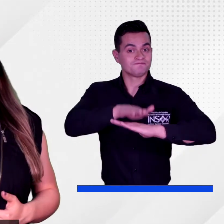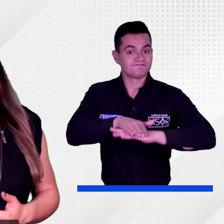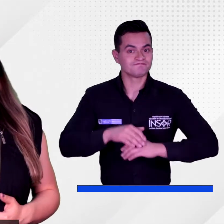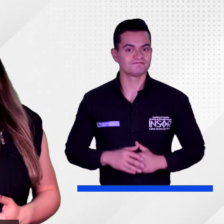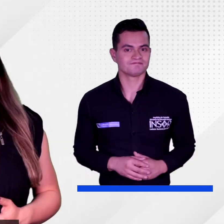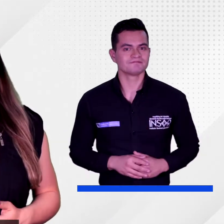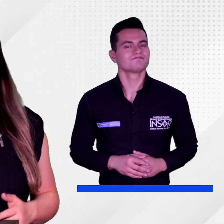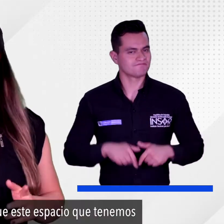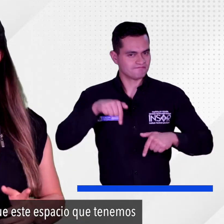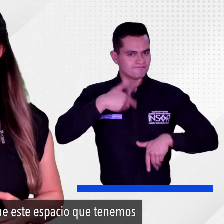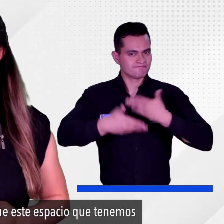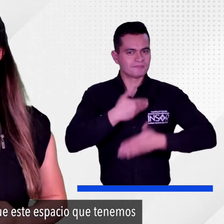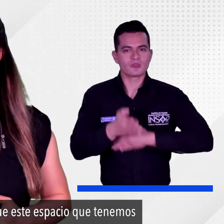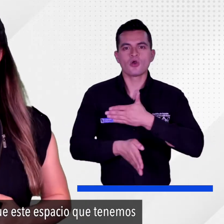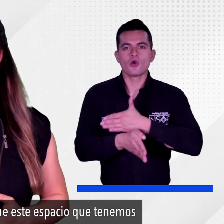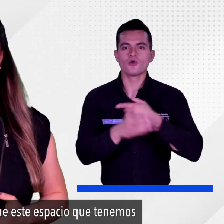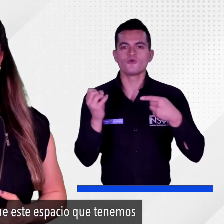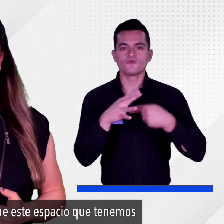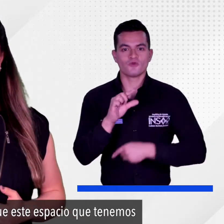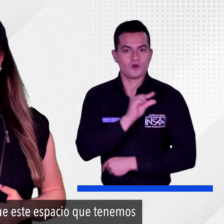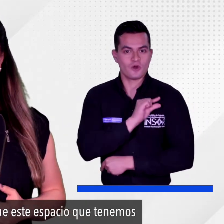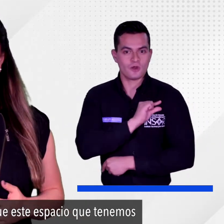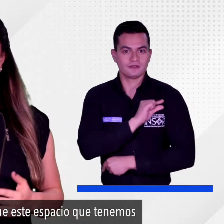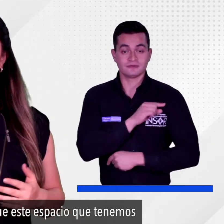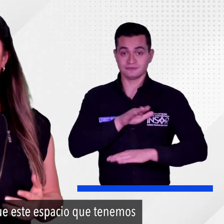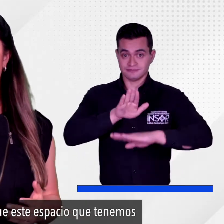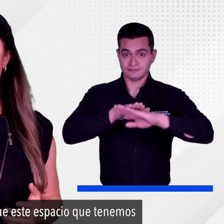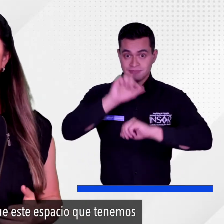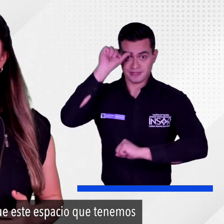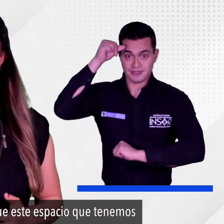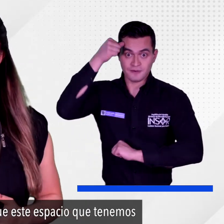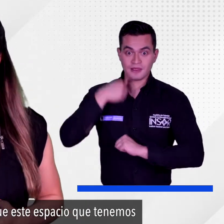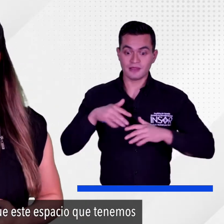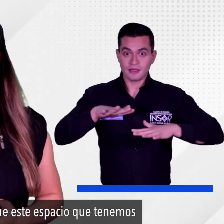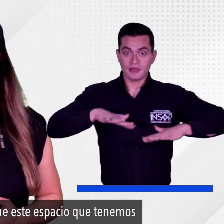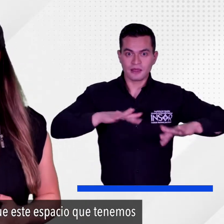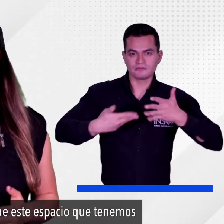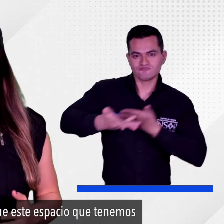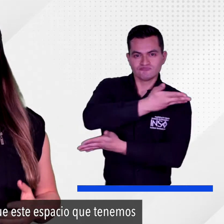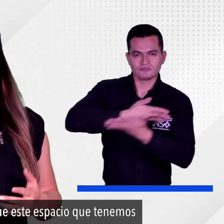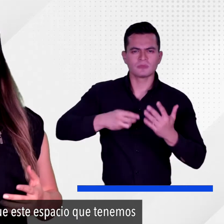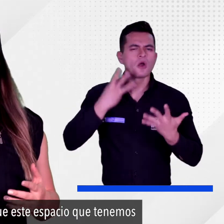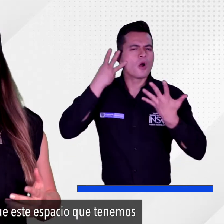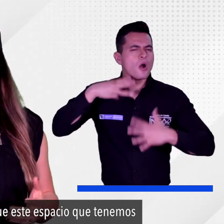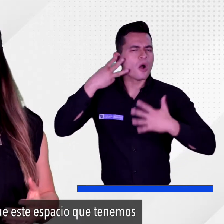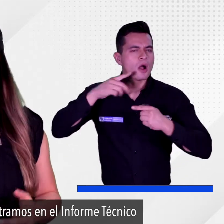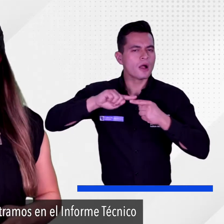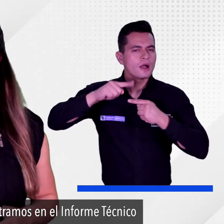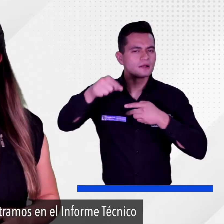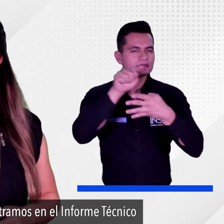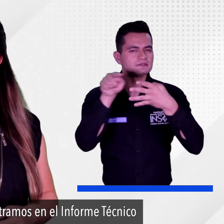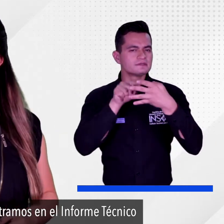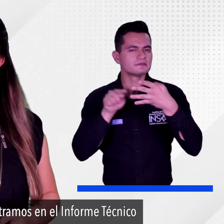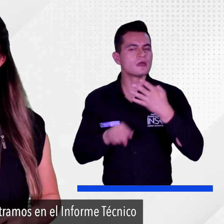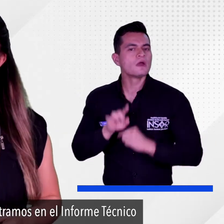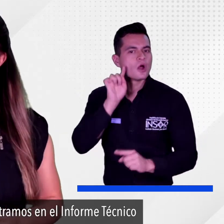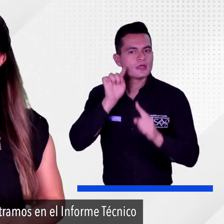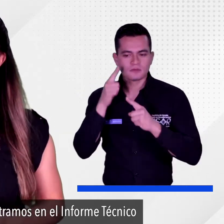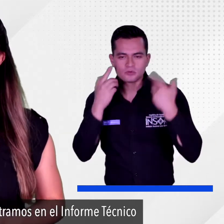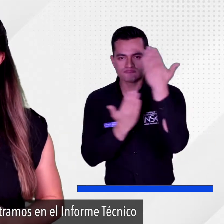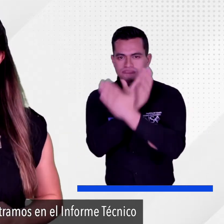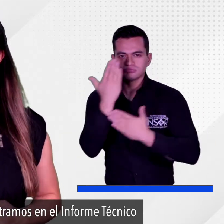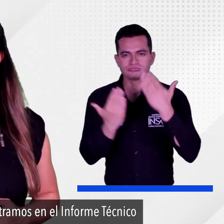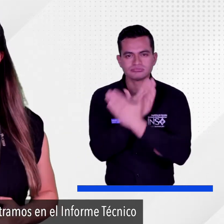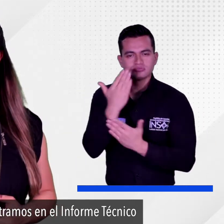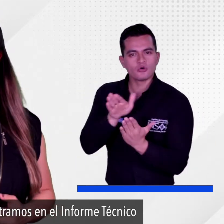Muy buenas tardes y continuamos en Foro Sinsor. Recuerden que este espacio que tenemos cada 8 días es para analizar los